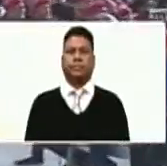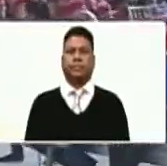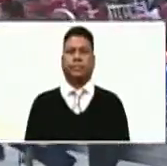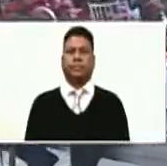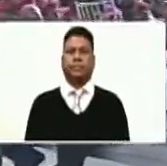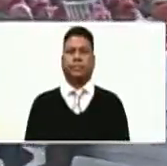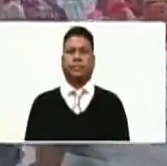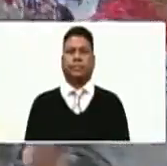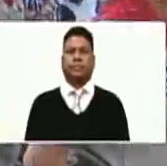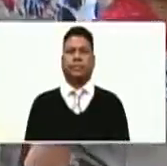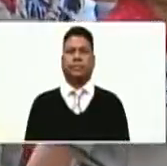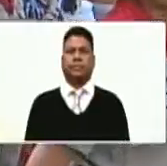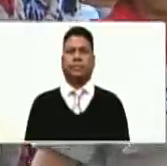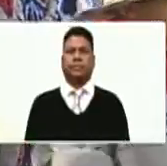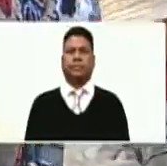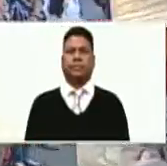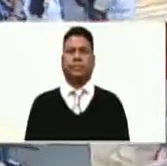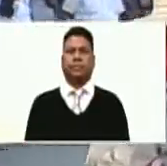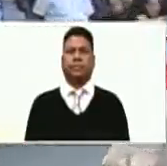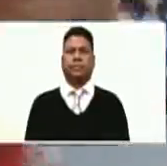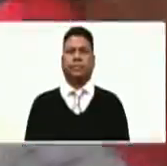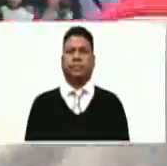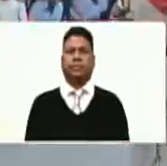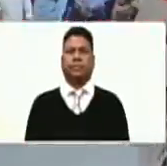¡Pieza en batería!